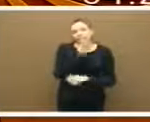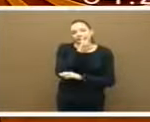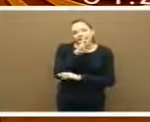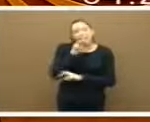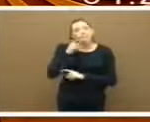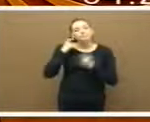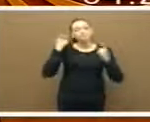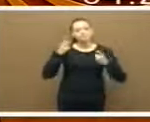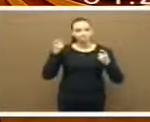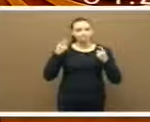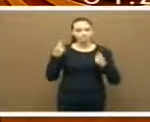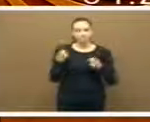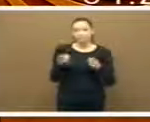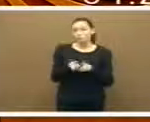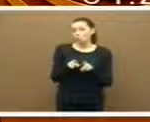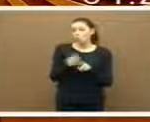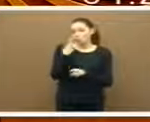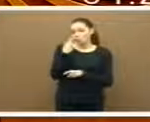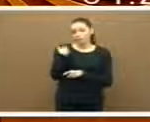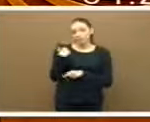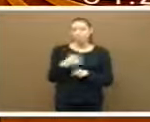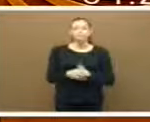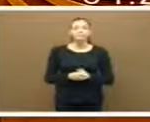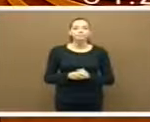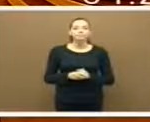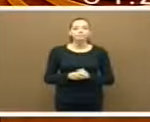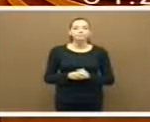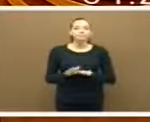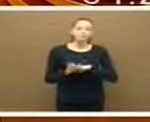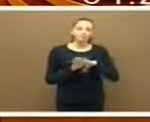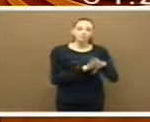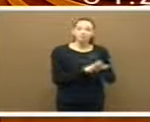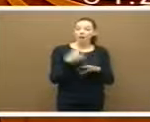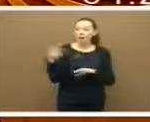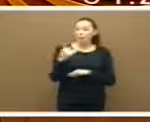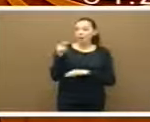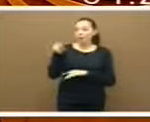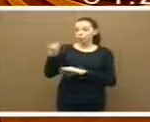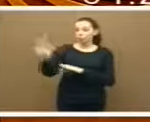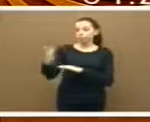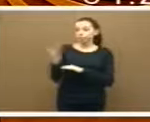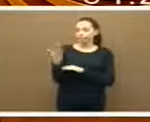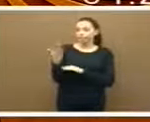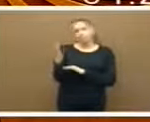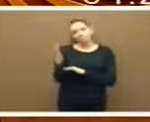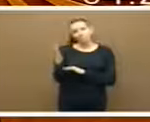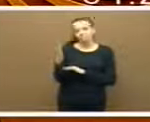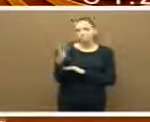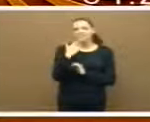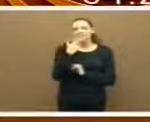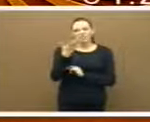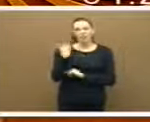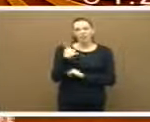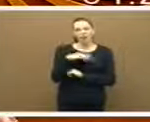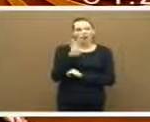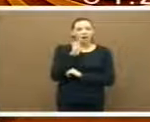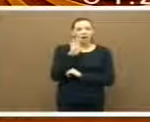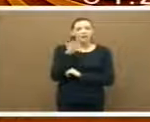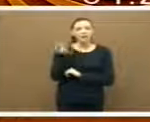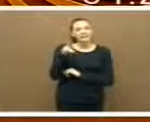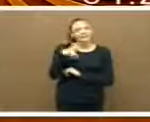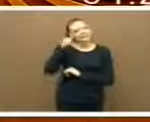establecía para el año 2013. En cuanto a las bajas que proponen, pondrían en riesgo, como se lo he puesto de manifiesto, el normal